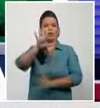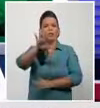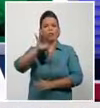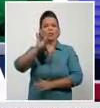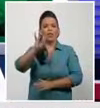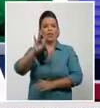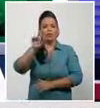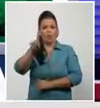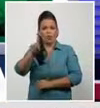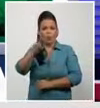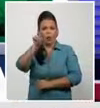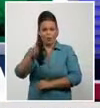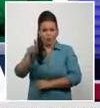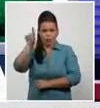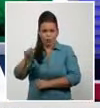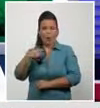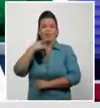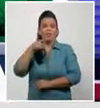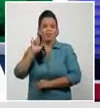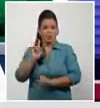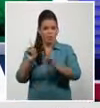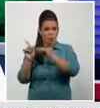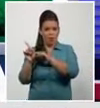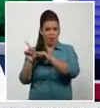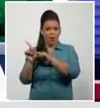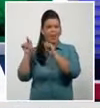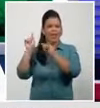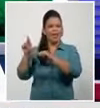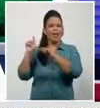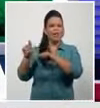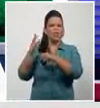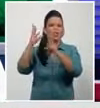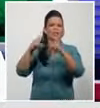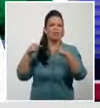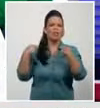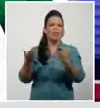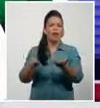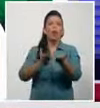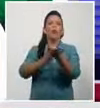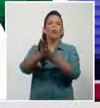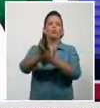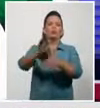10.758.571 casos que aparece ahí son casos activos. Hoy hay